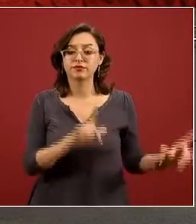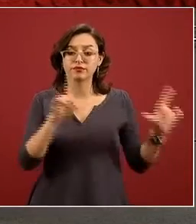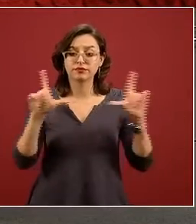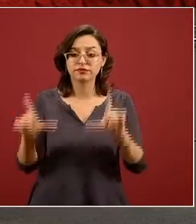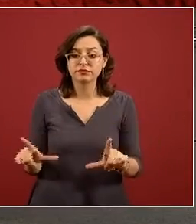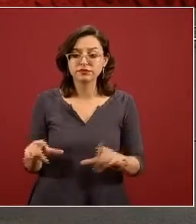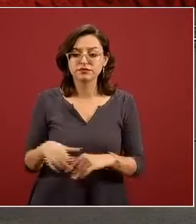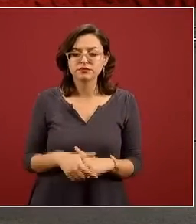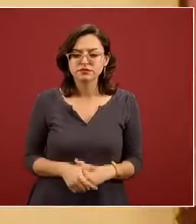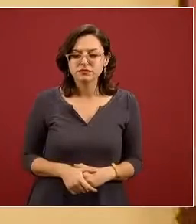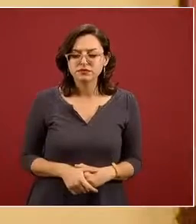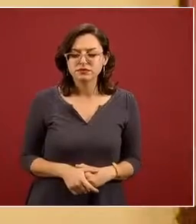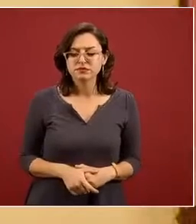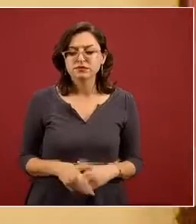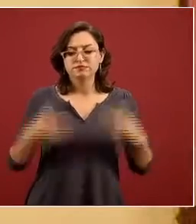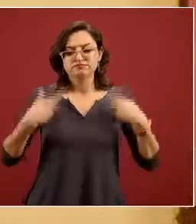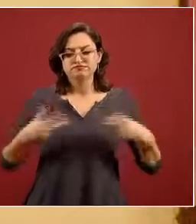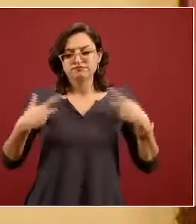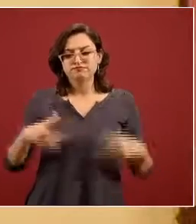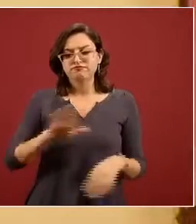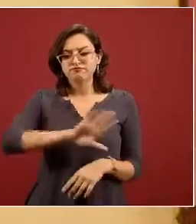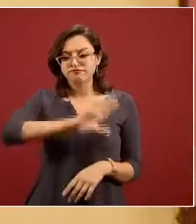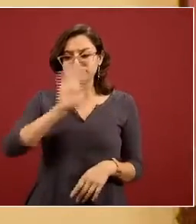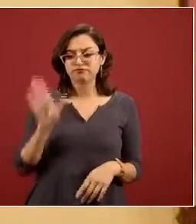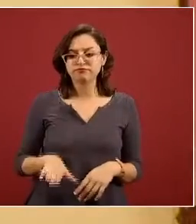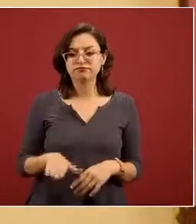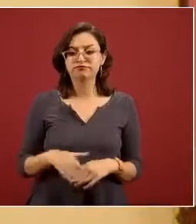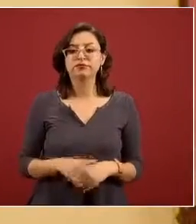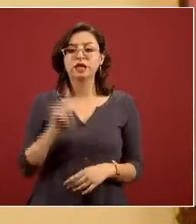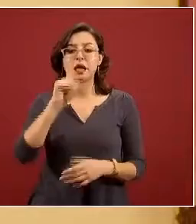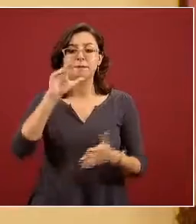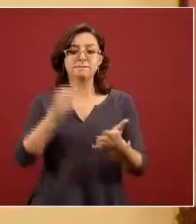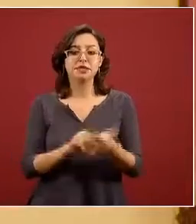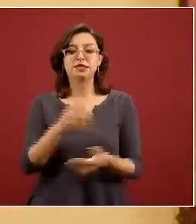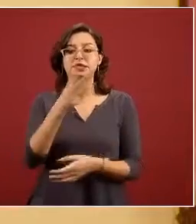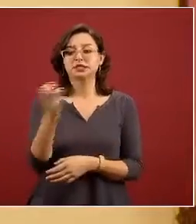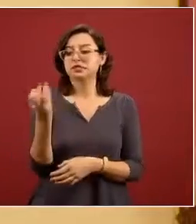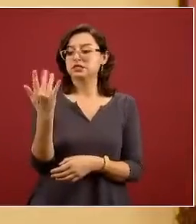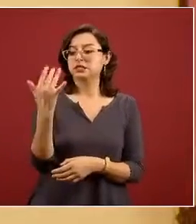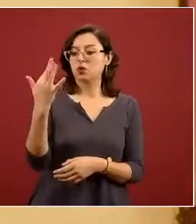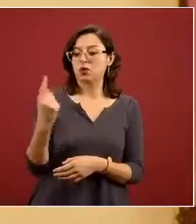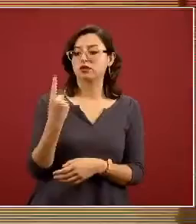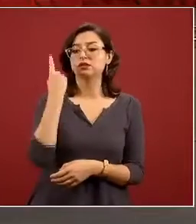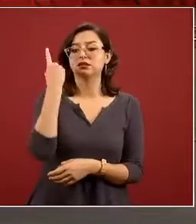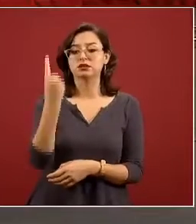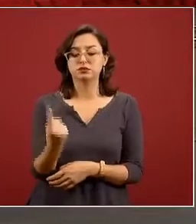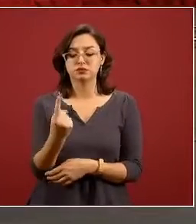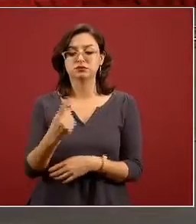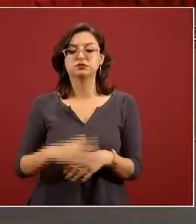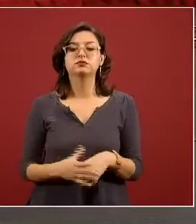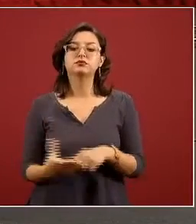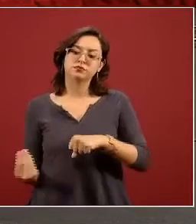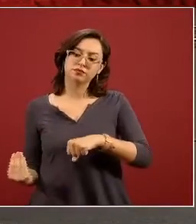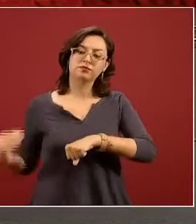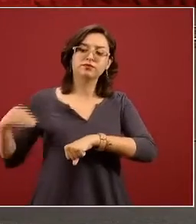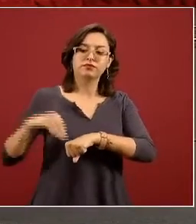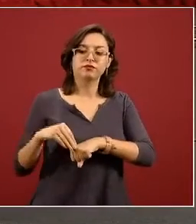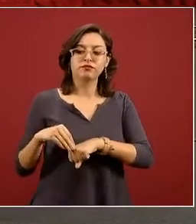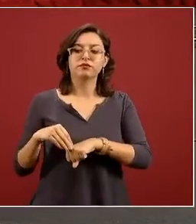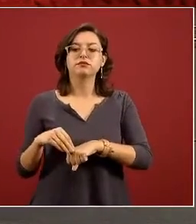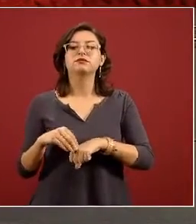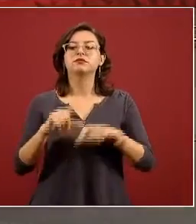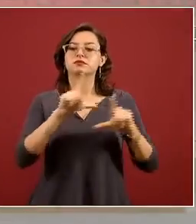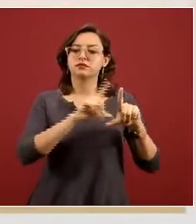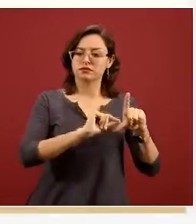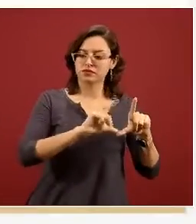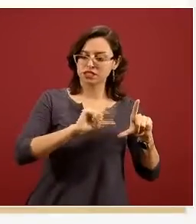distribución de las defunciones que han sucedido, 1.351, a las que también hemos agregado para la gráfica